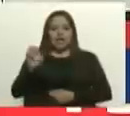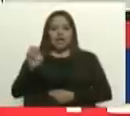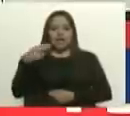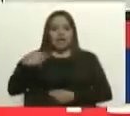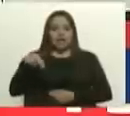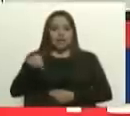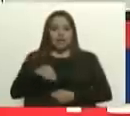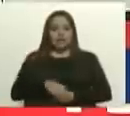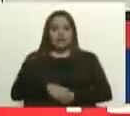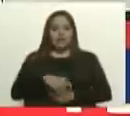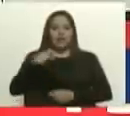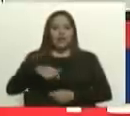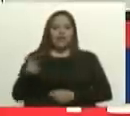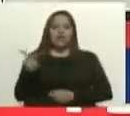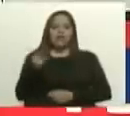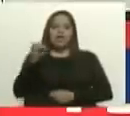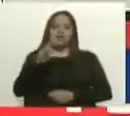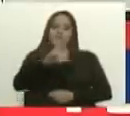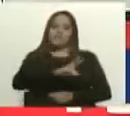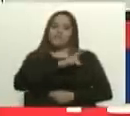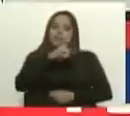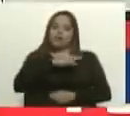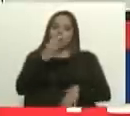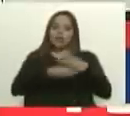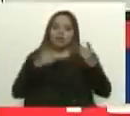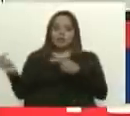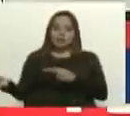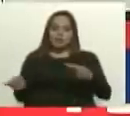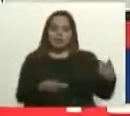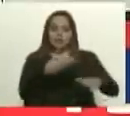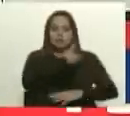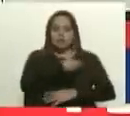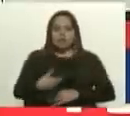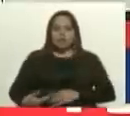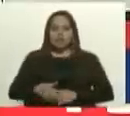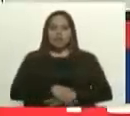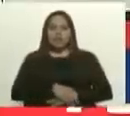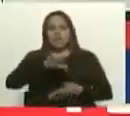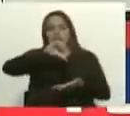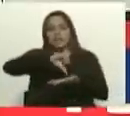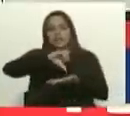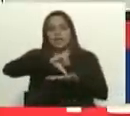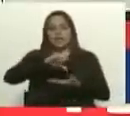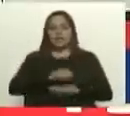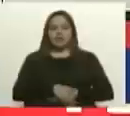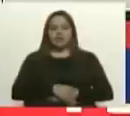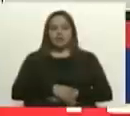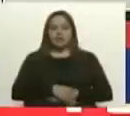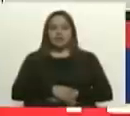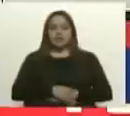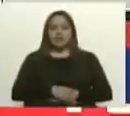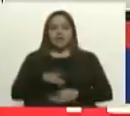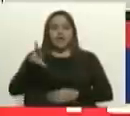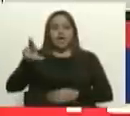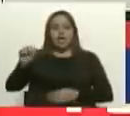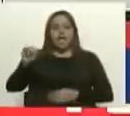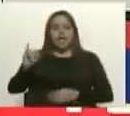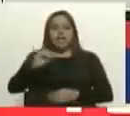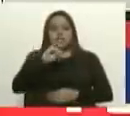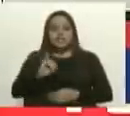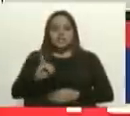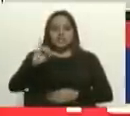de gala, pues, para recibir al presidente de Irán, Ibrahim Raisi, que nos